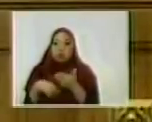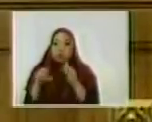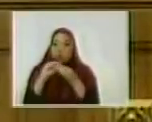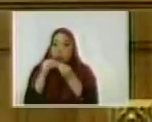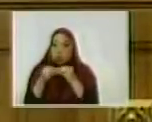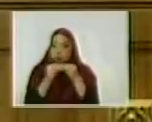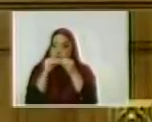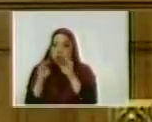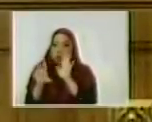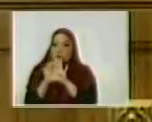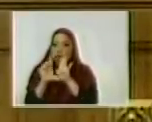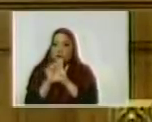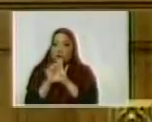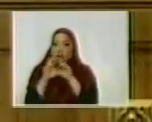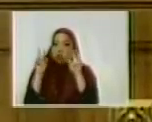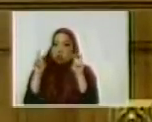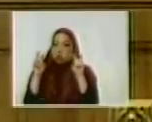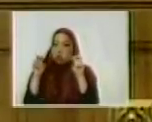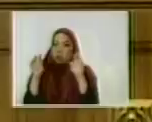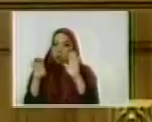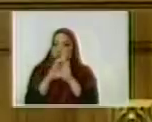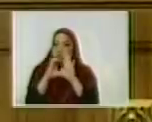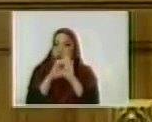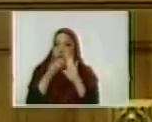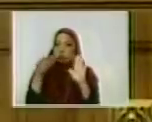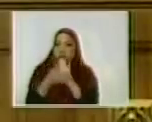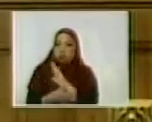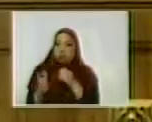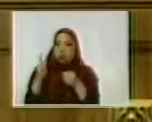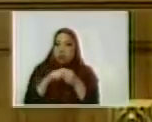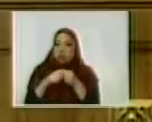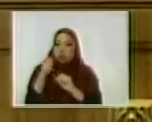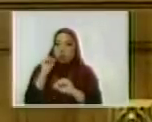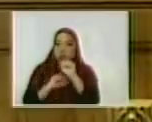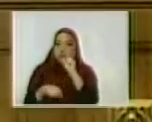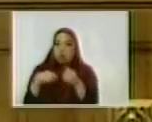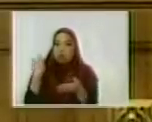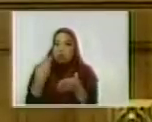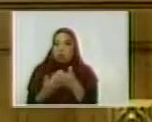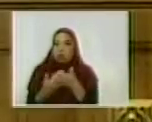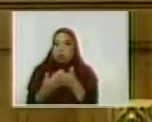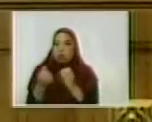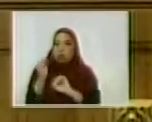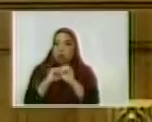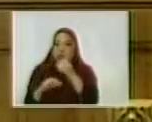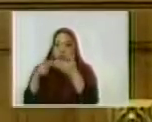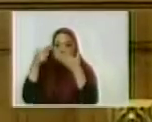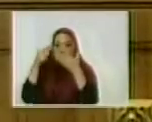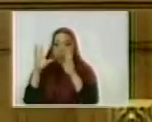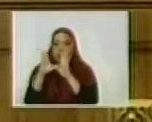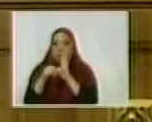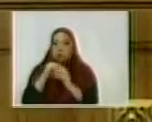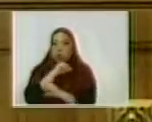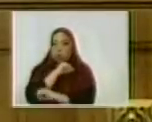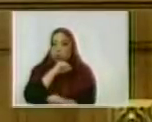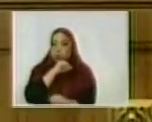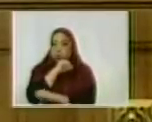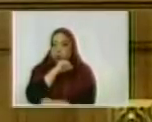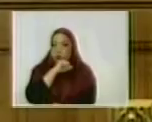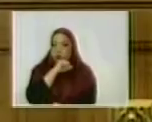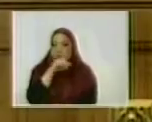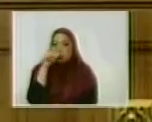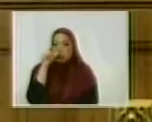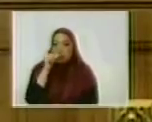reforma parcial de la Ley Orgánica contra el Financiamiento al Terrorismo y la Delincuencia